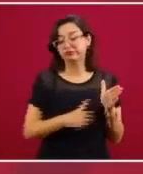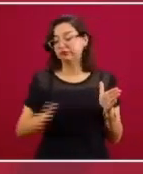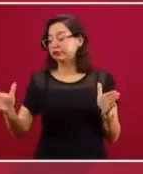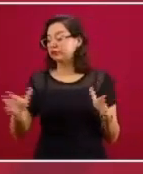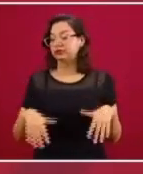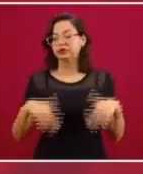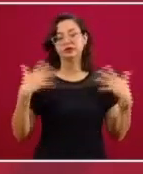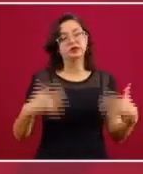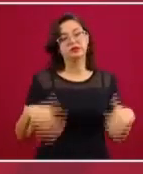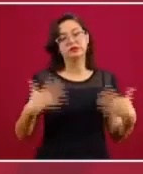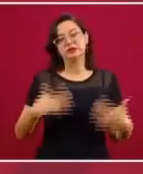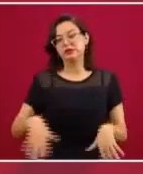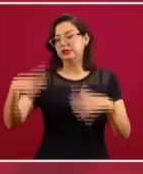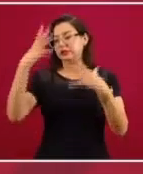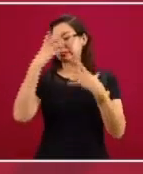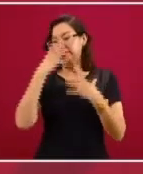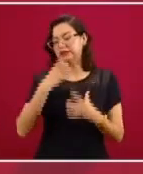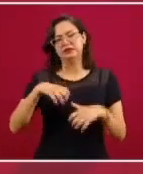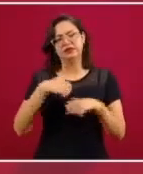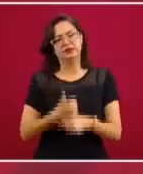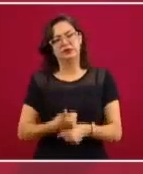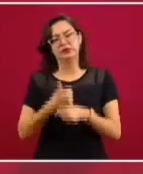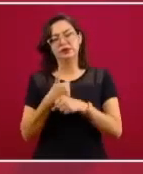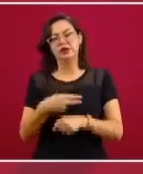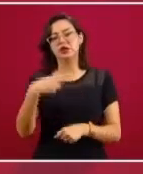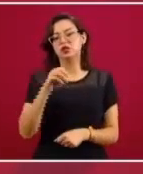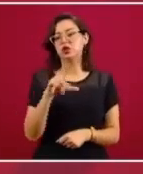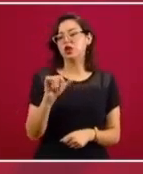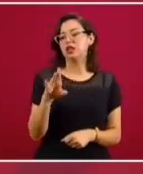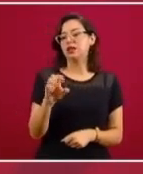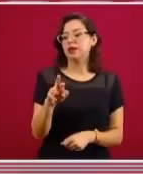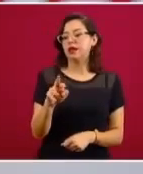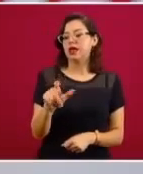triste y doloroso periodo neoliberal.